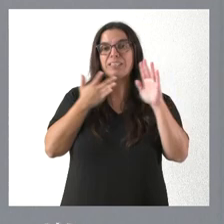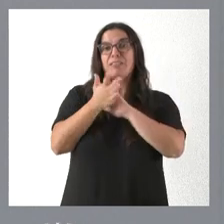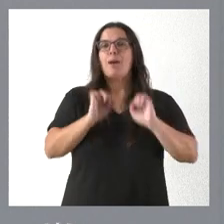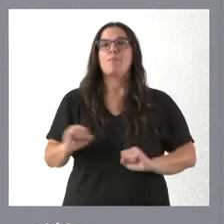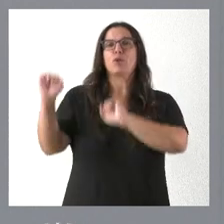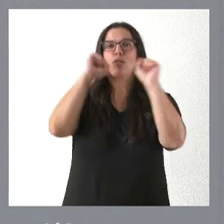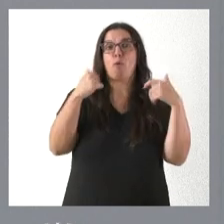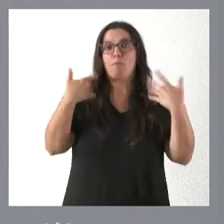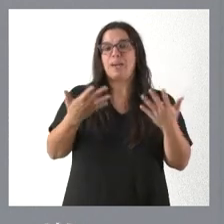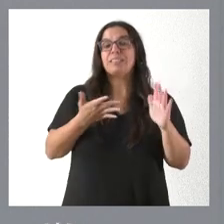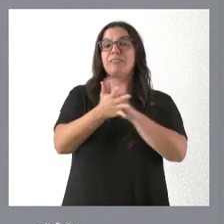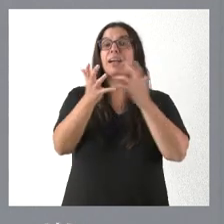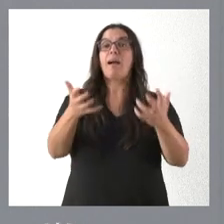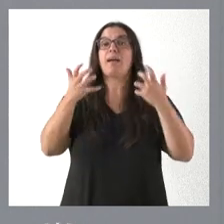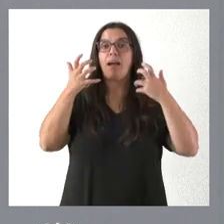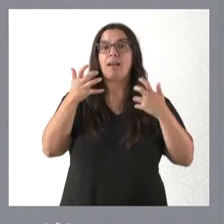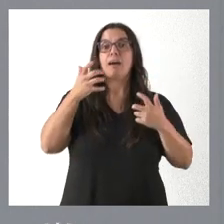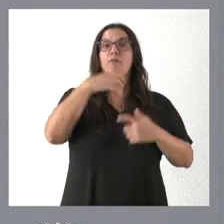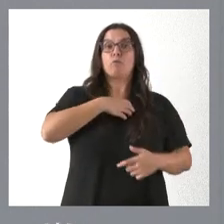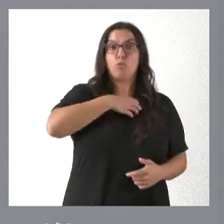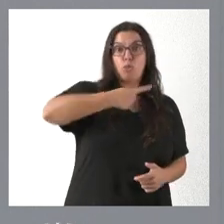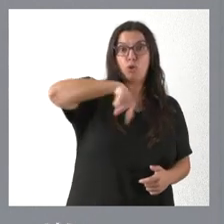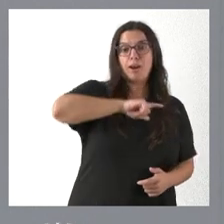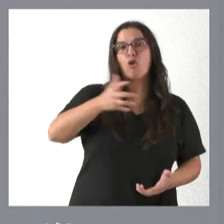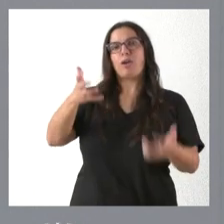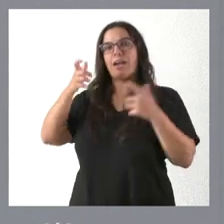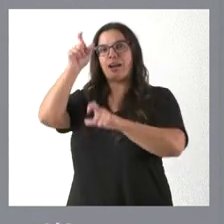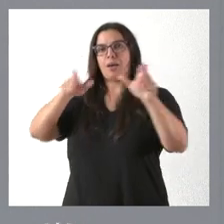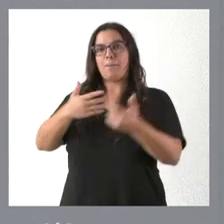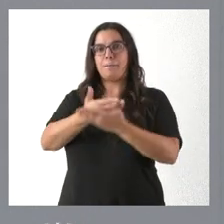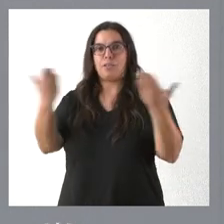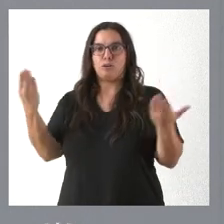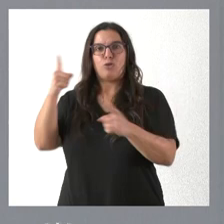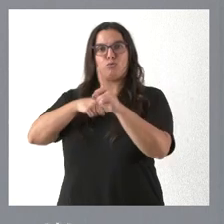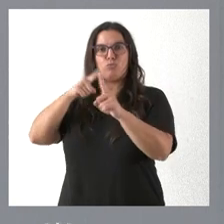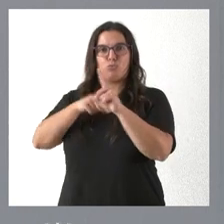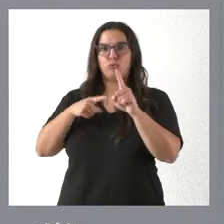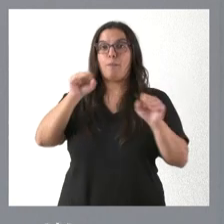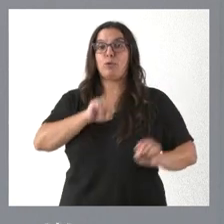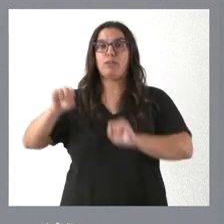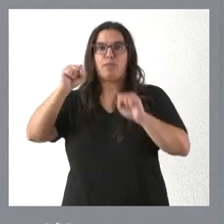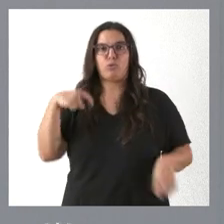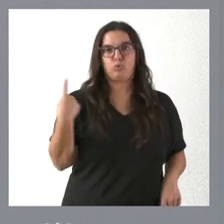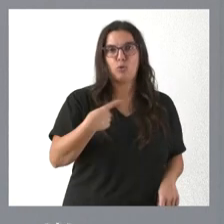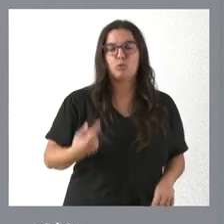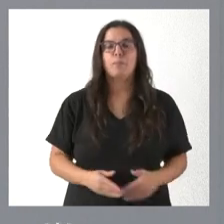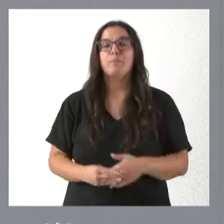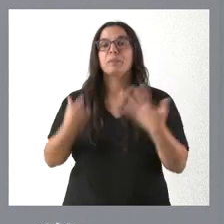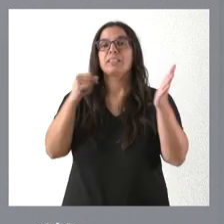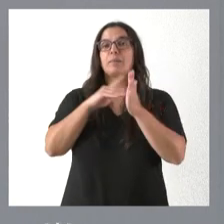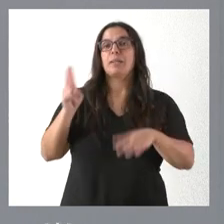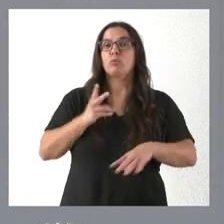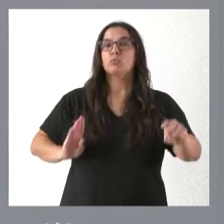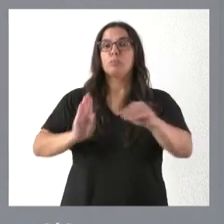beneficiando tanto a los empleados públicos como a los ciudadanos que los utilizan 60.000 euros de